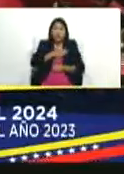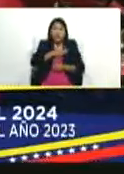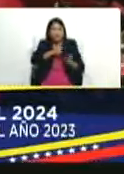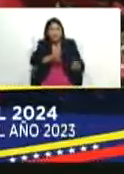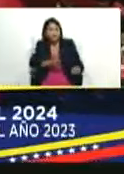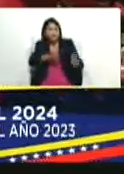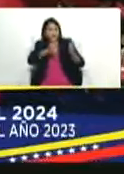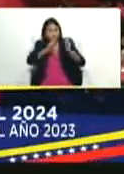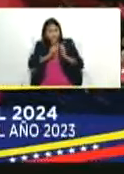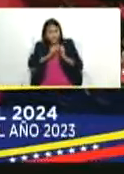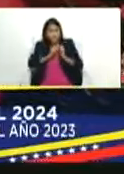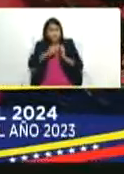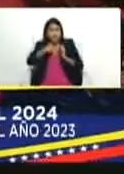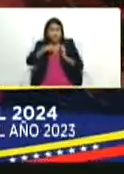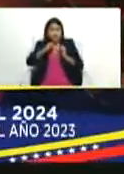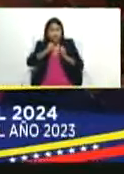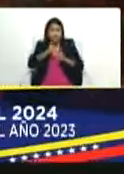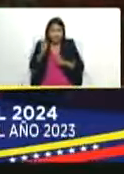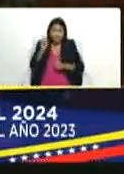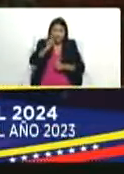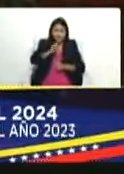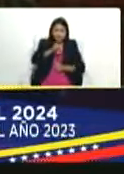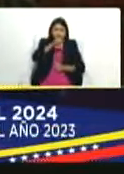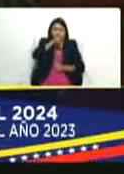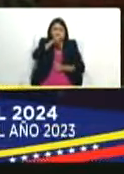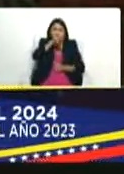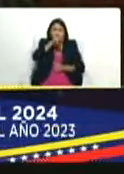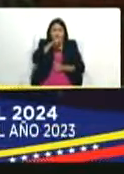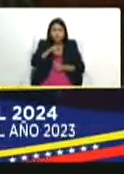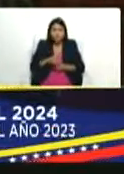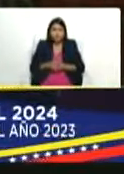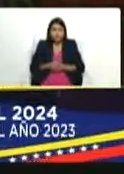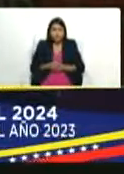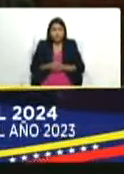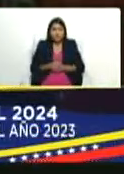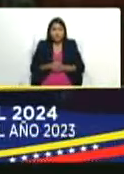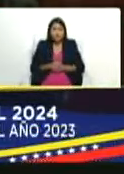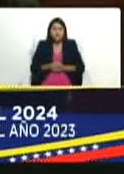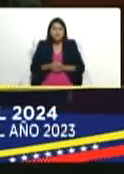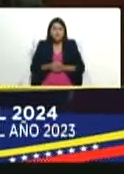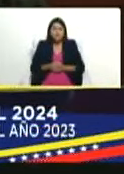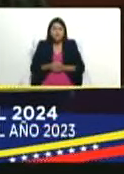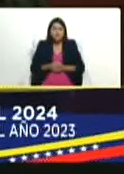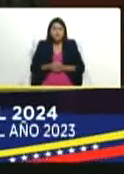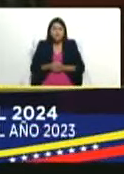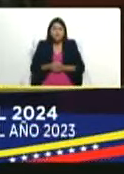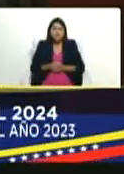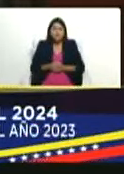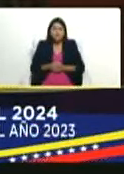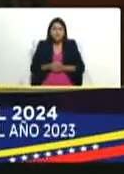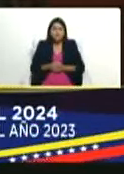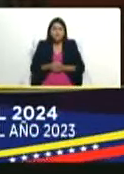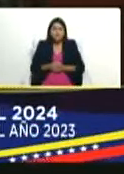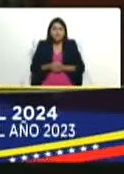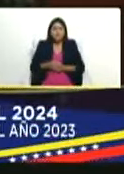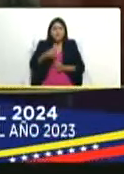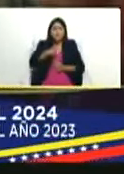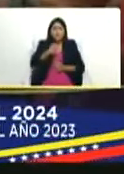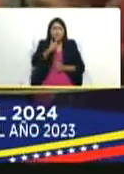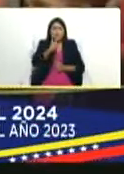la distinción de exponer en el día de hoy el discurso de orden. Quiero expresar